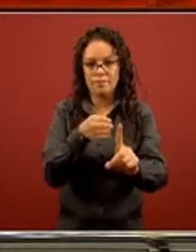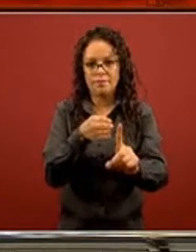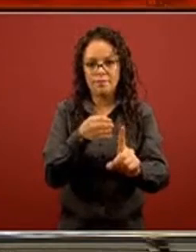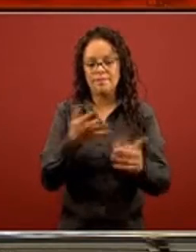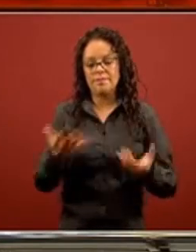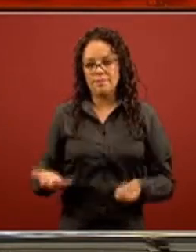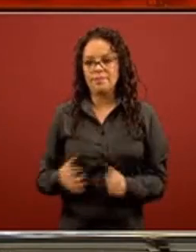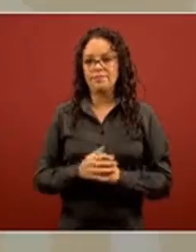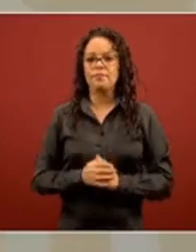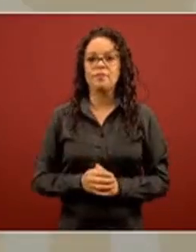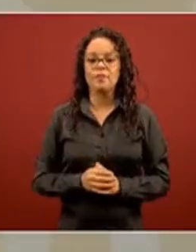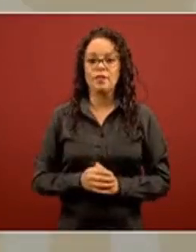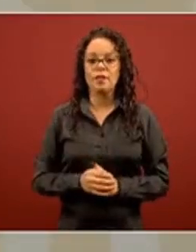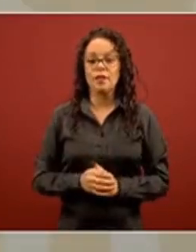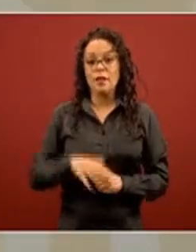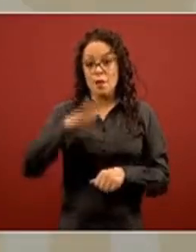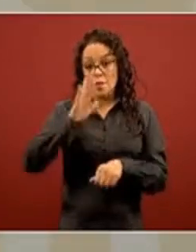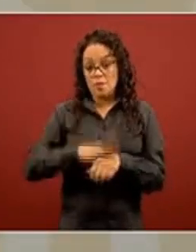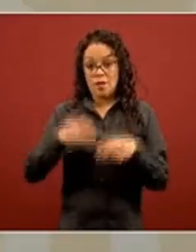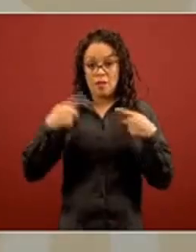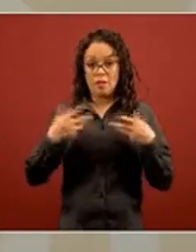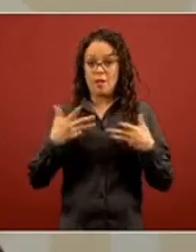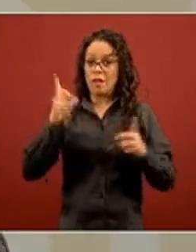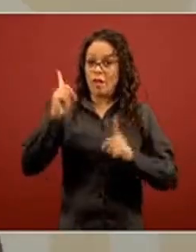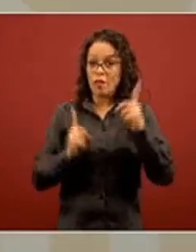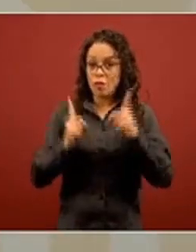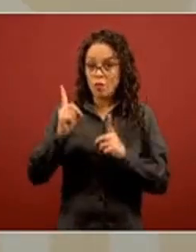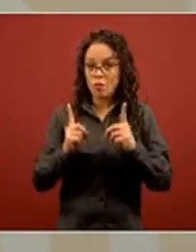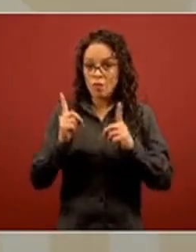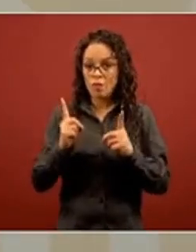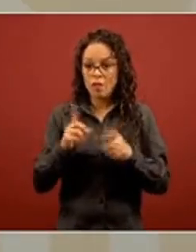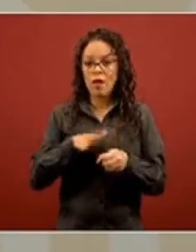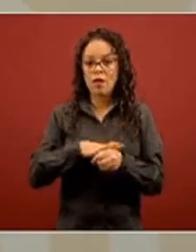los cubrebocas de uso comunitario. Y aquí